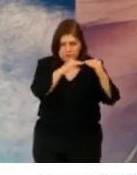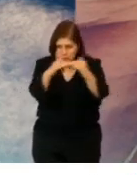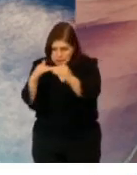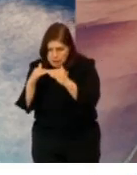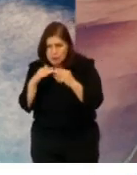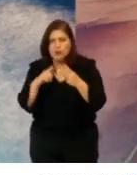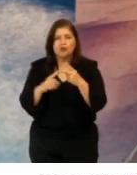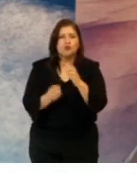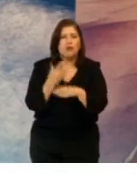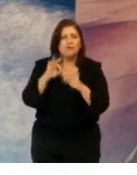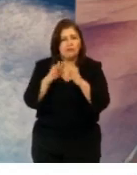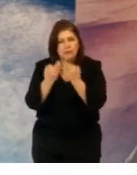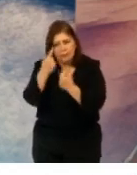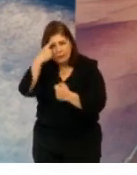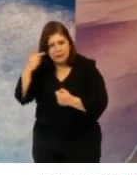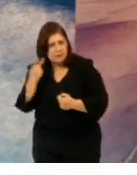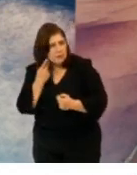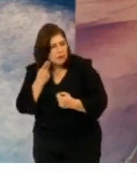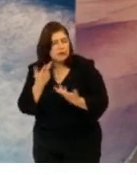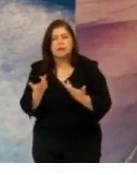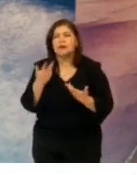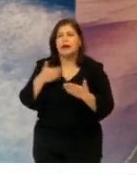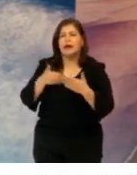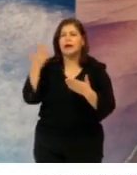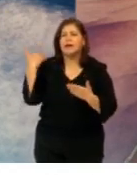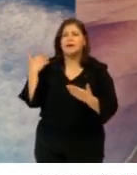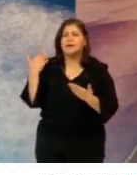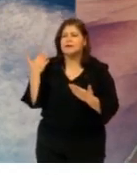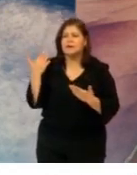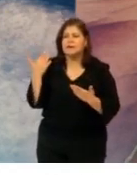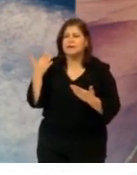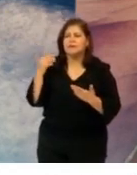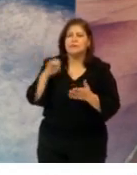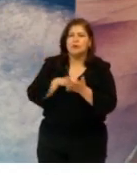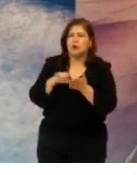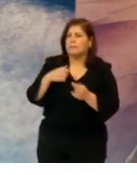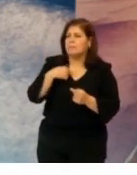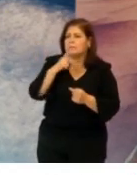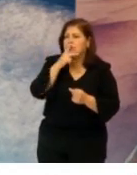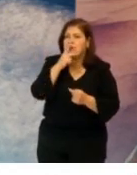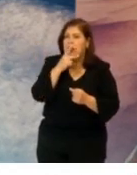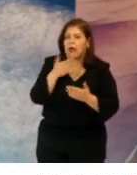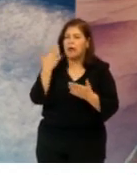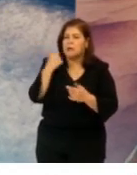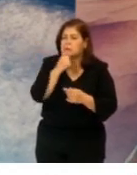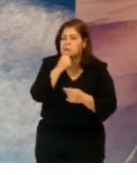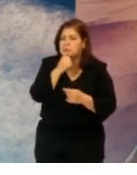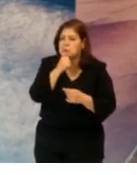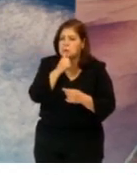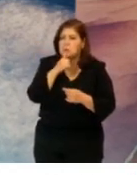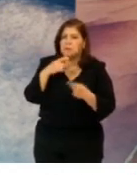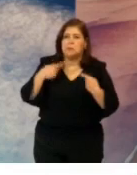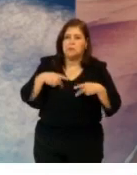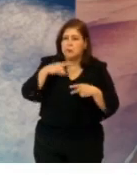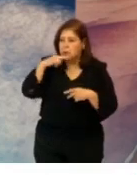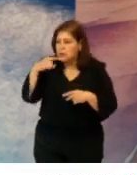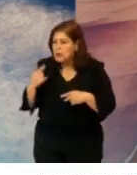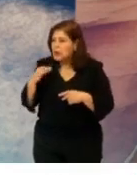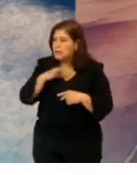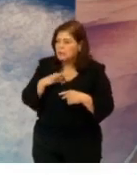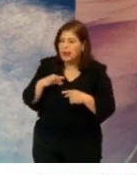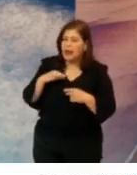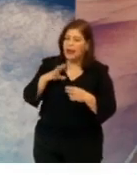formas de hacer política, el cómo los movimientos. Porque antes, una conversación que tengo mucho con mi papá es, antes no se veían chicas como tú, Juli, que tiene